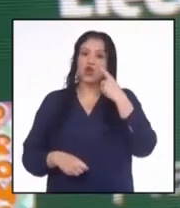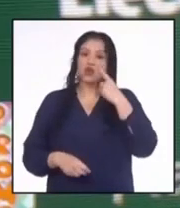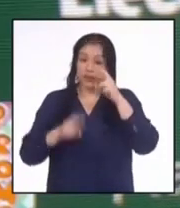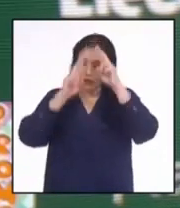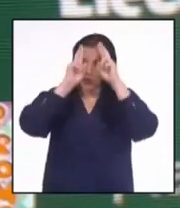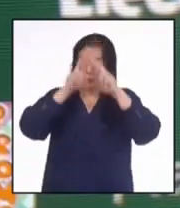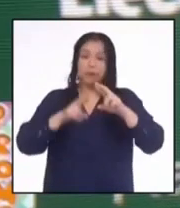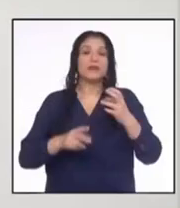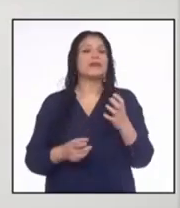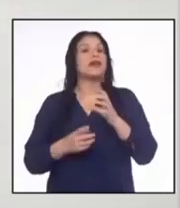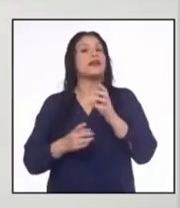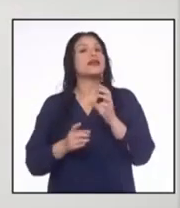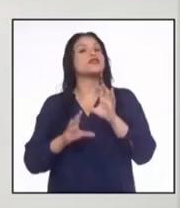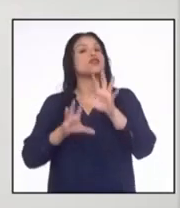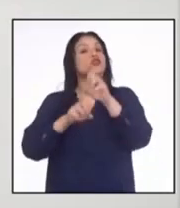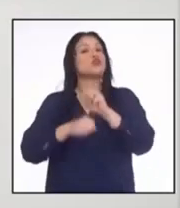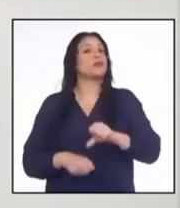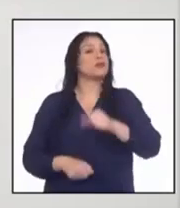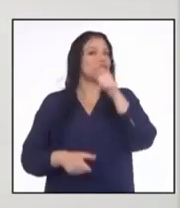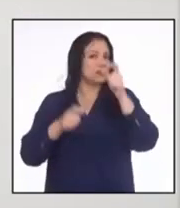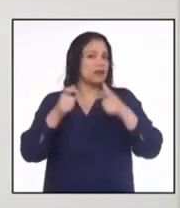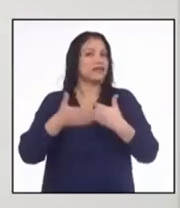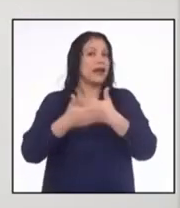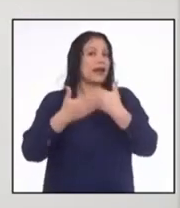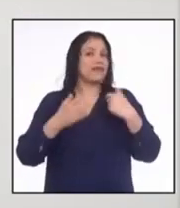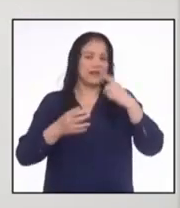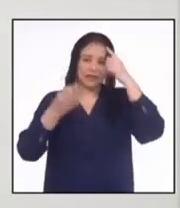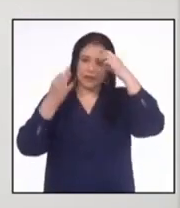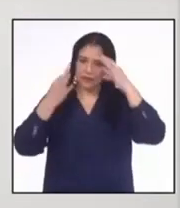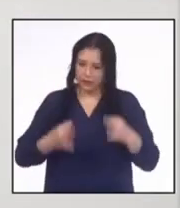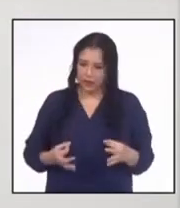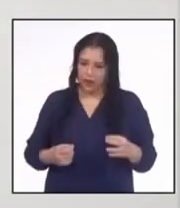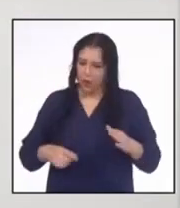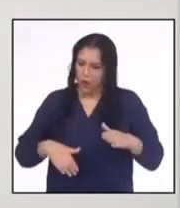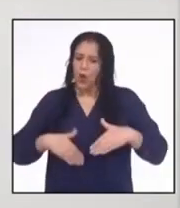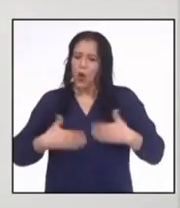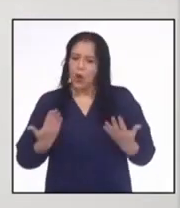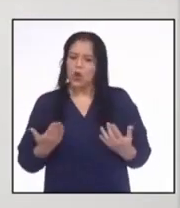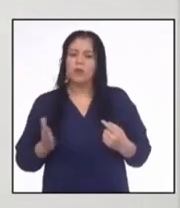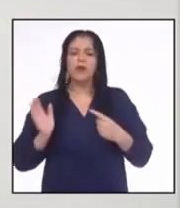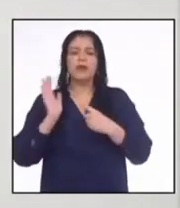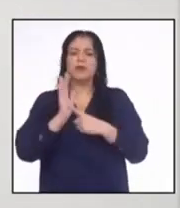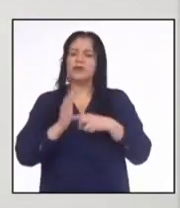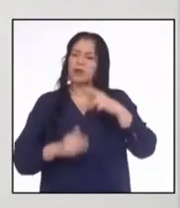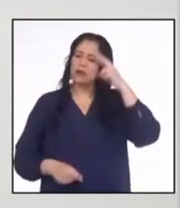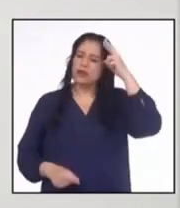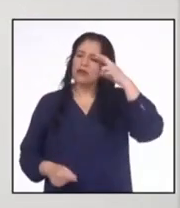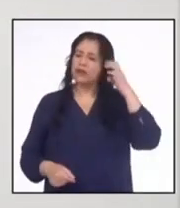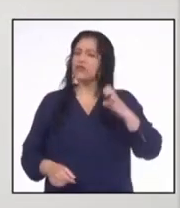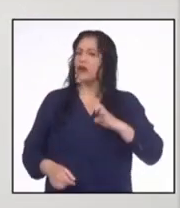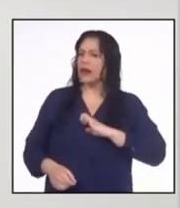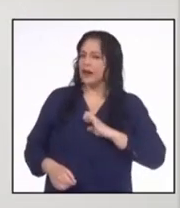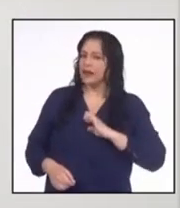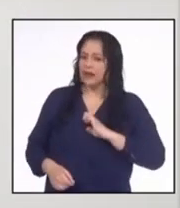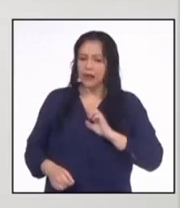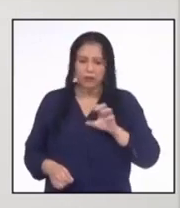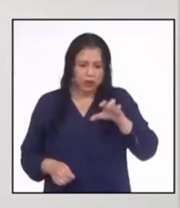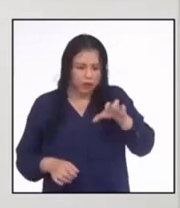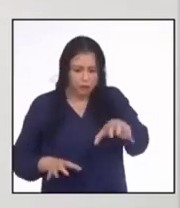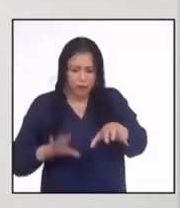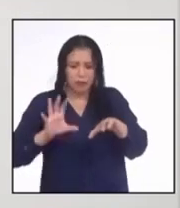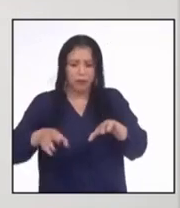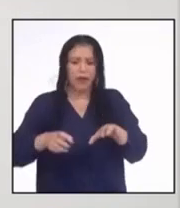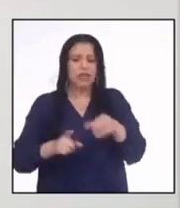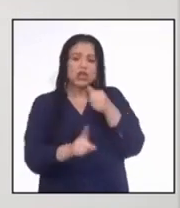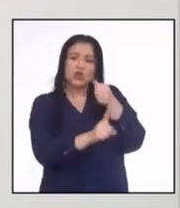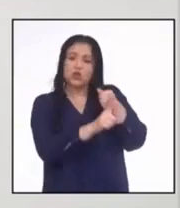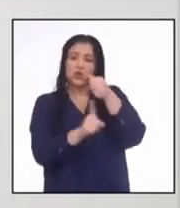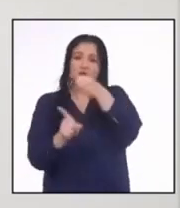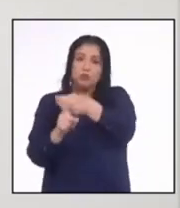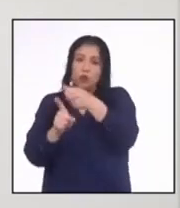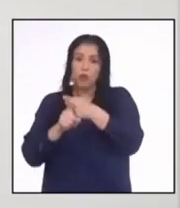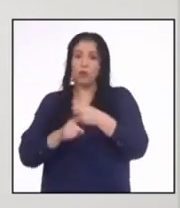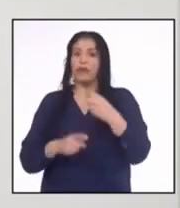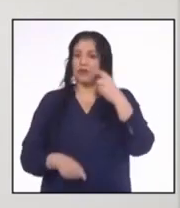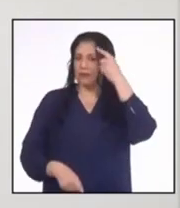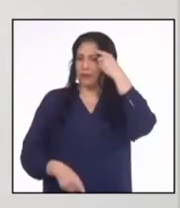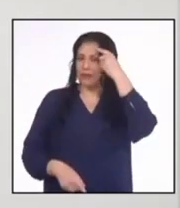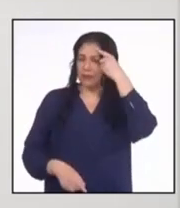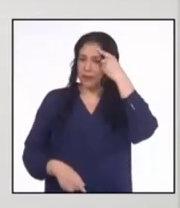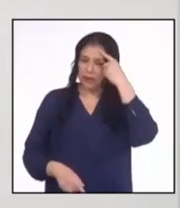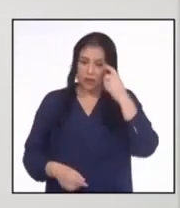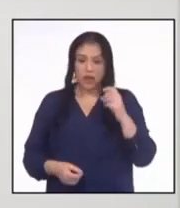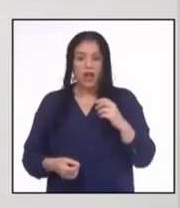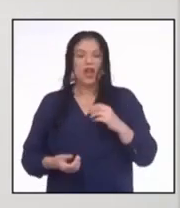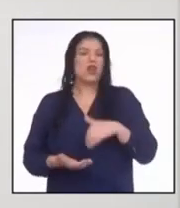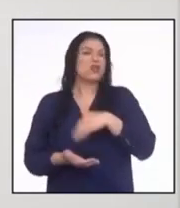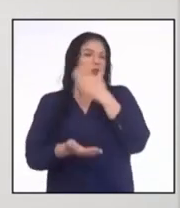de otros antes de decidir. Uno puede mostrar una reflexión ética, pues ambos grupos tienen sus formas de pensar. Los conflictos